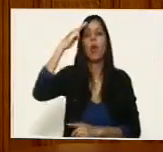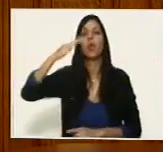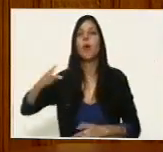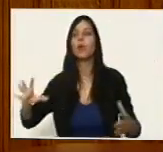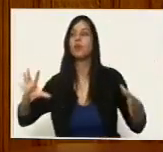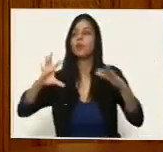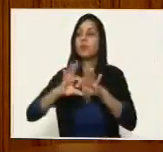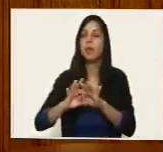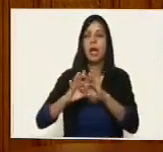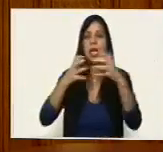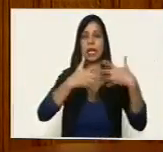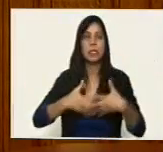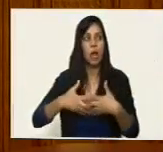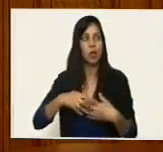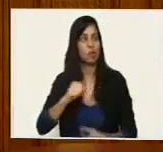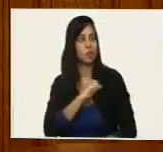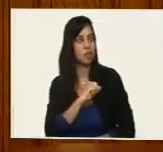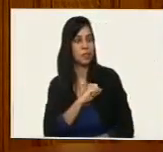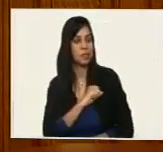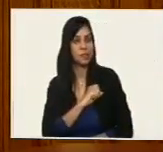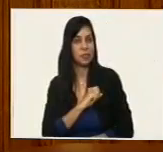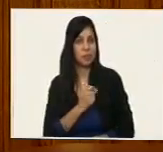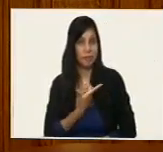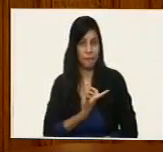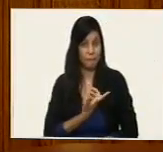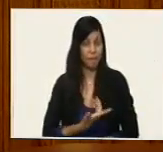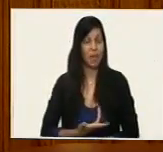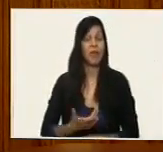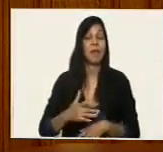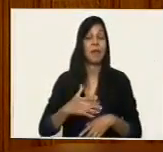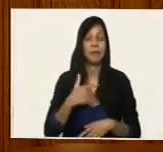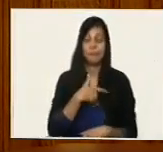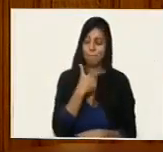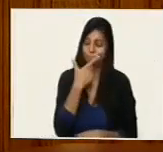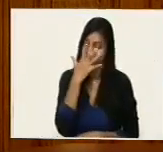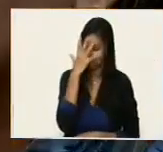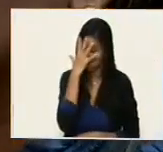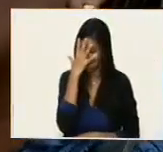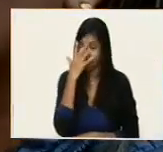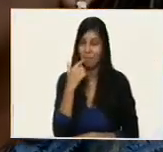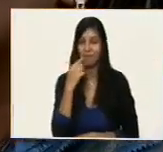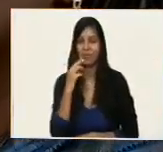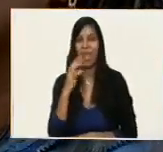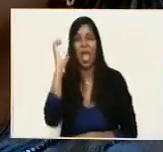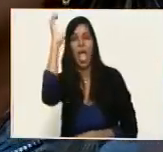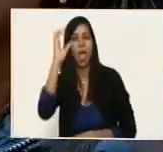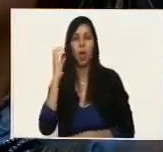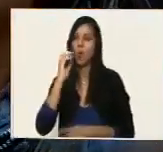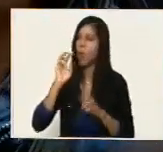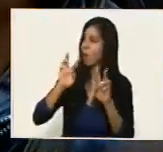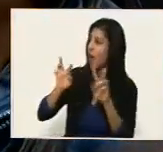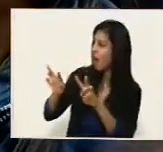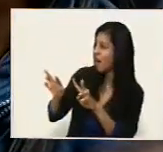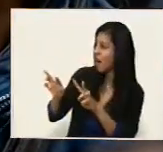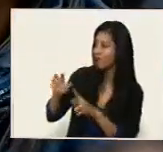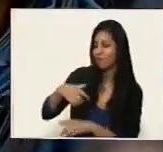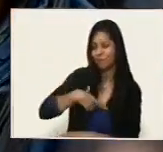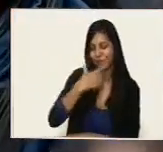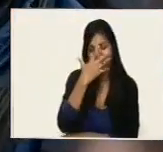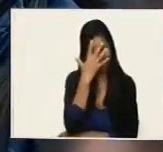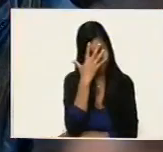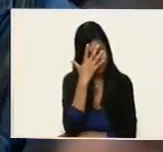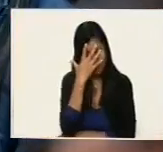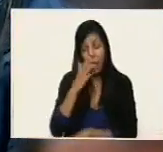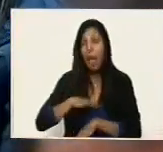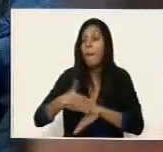lo que los poderosos le temen. Y de verdad que la vergüenza que produce Europa no tiene explicación, porque